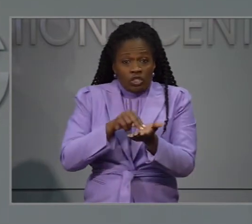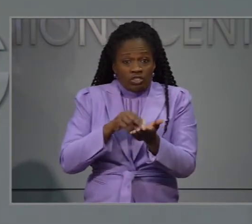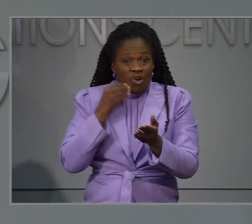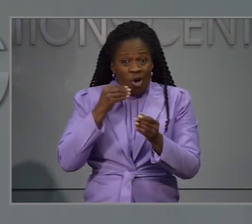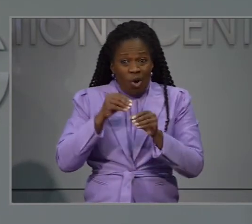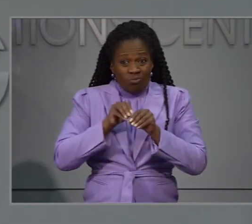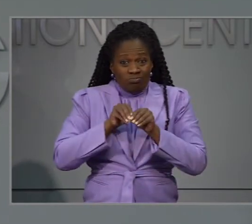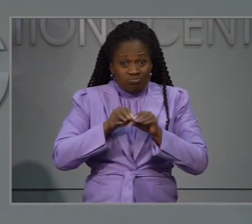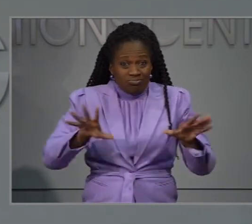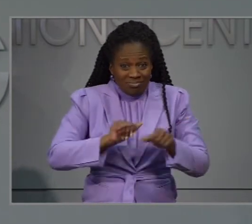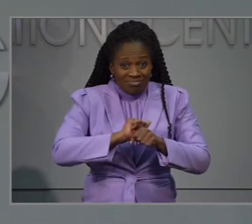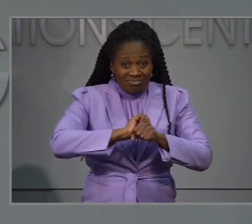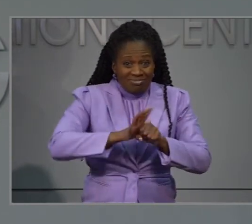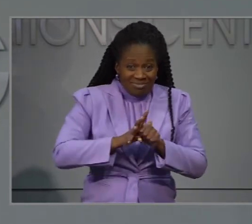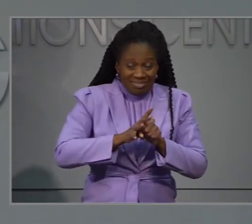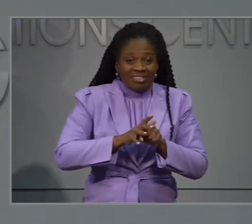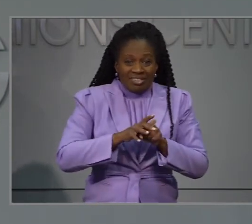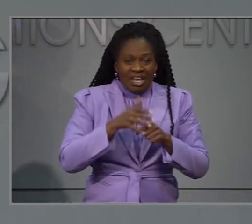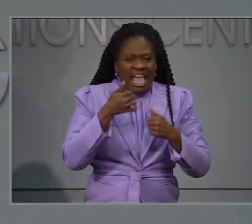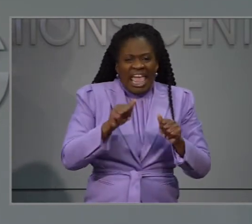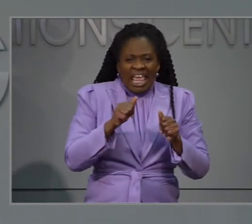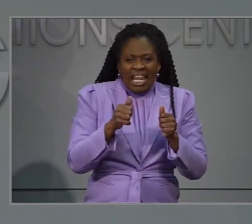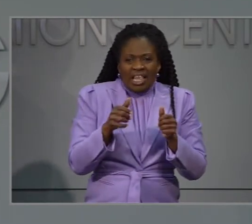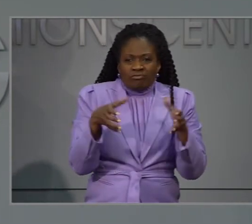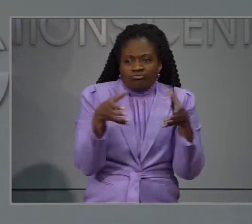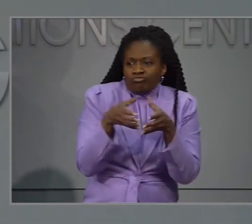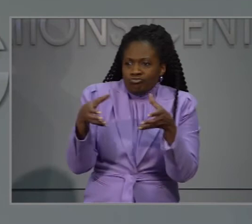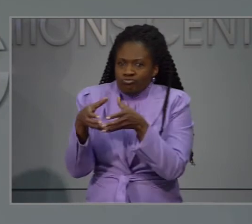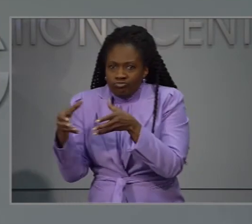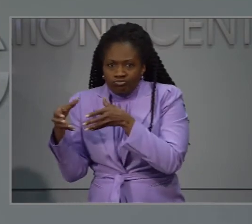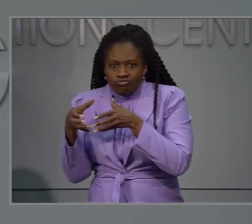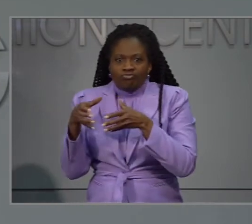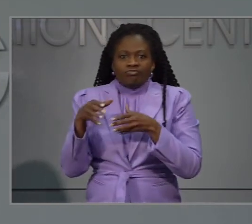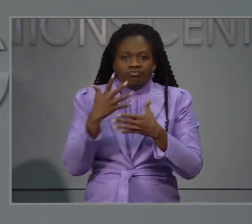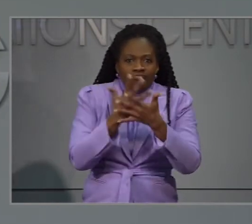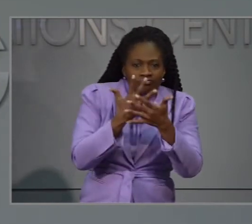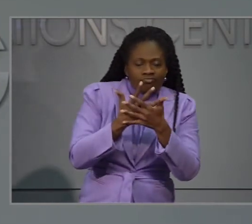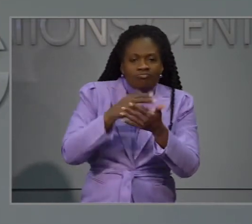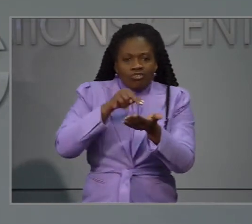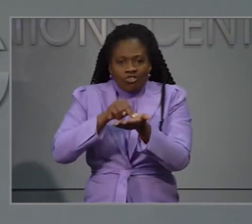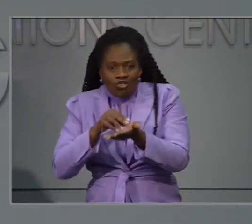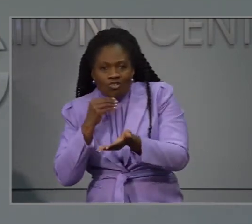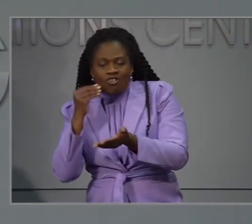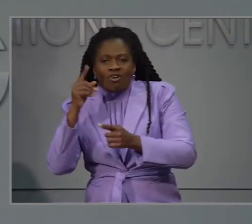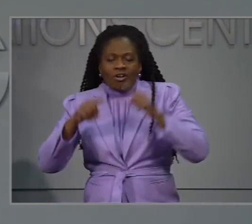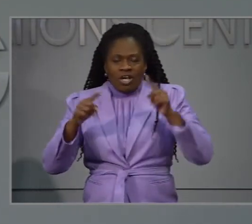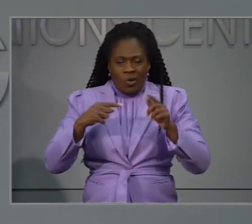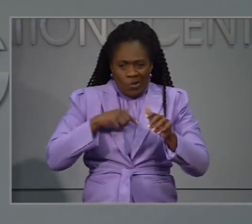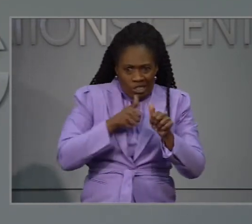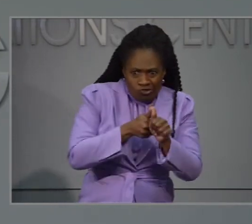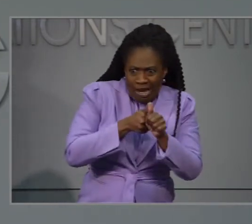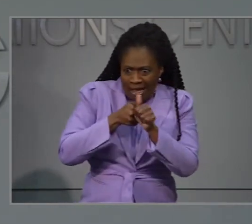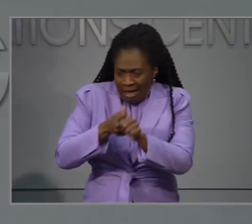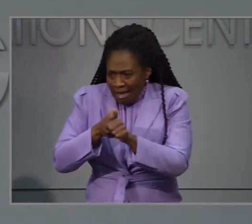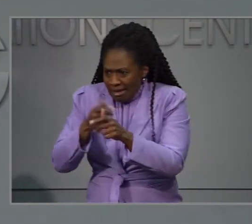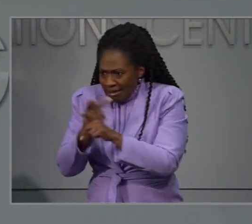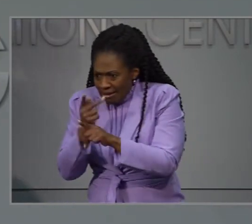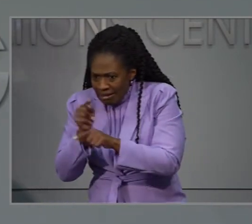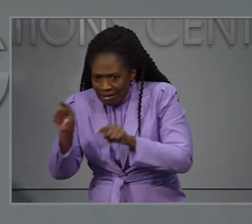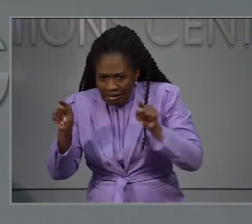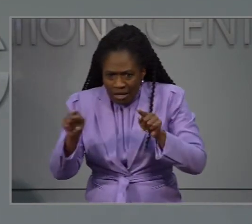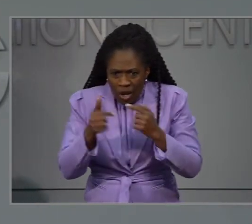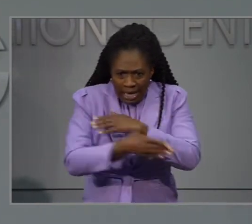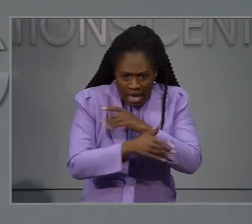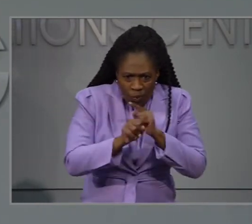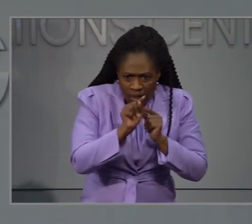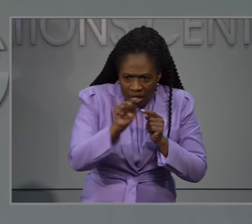haciendo en cuanto estos brotes en los asilos y en cualquiera de los sitios de congregación estamos rastreando todos estos brotes estamos viendo que